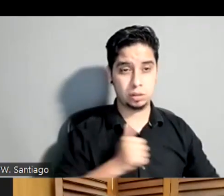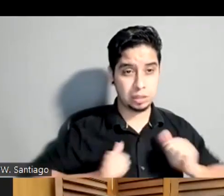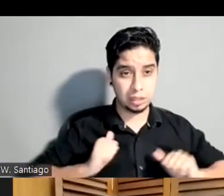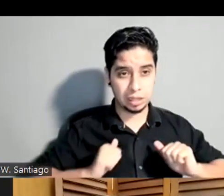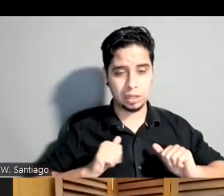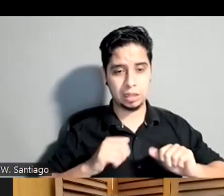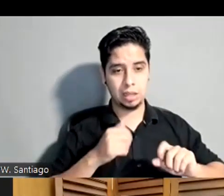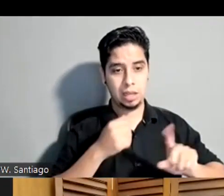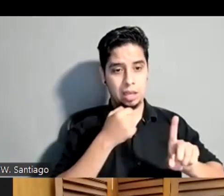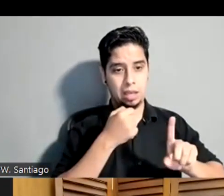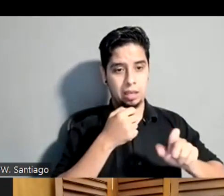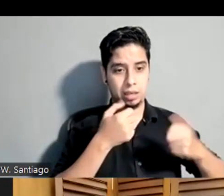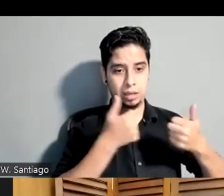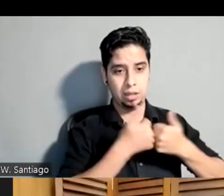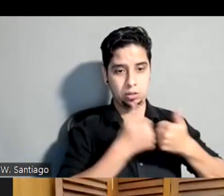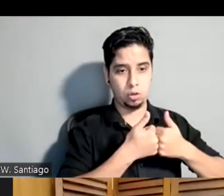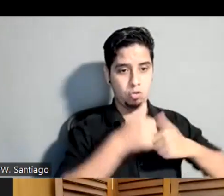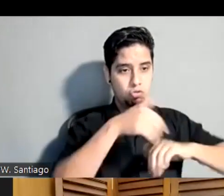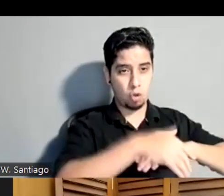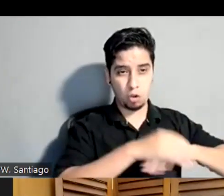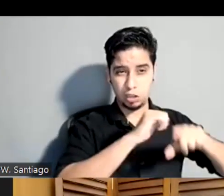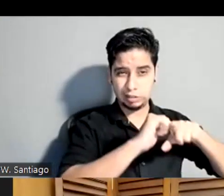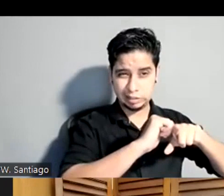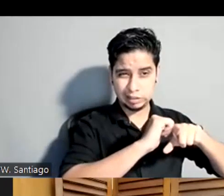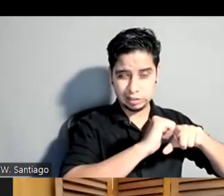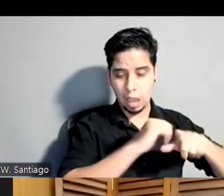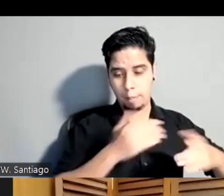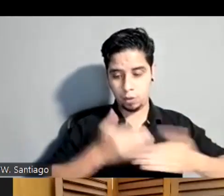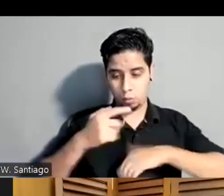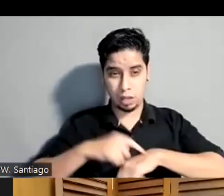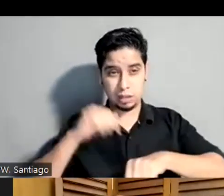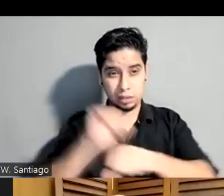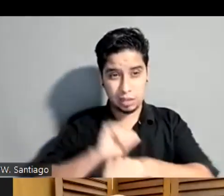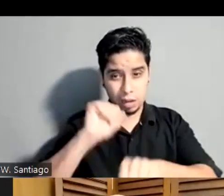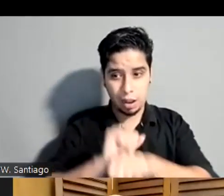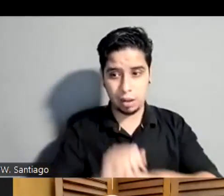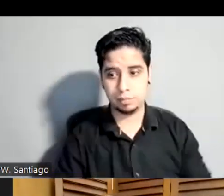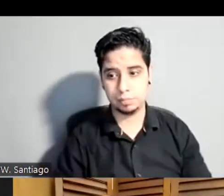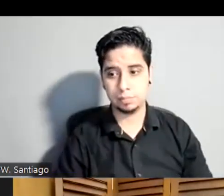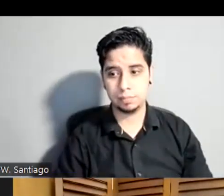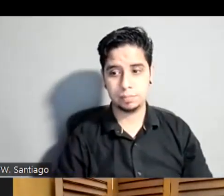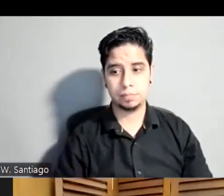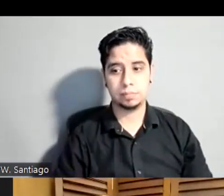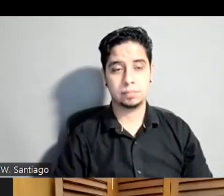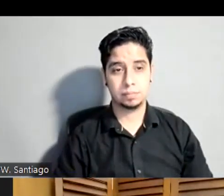quizás fue bien fuerte, y al otro día, hola, ¿cómo estás? Muy bien, todo. No, y la familia, perdóname, la